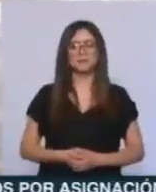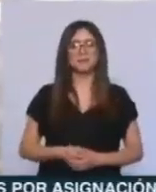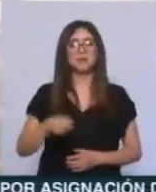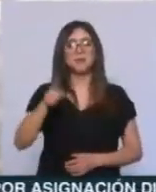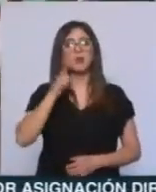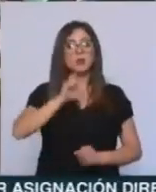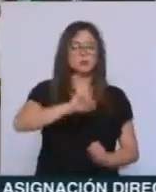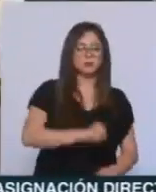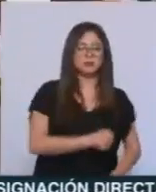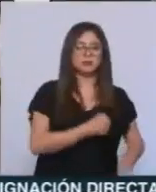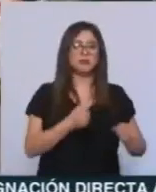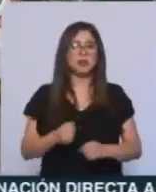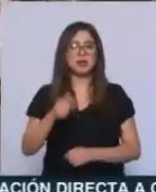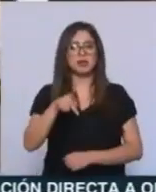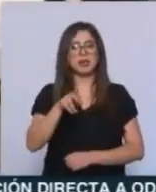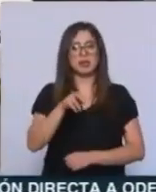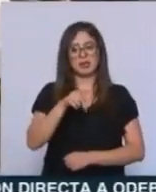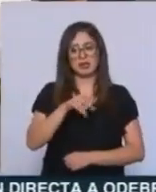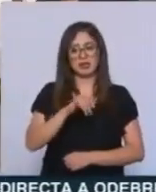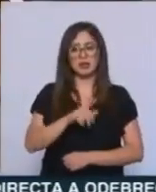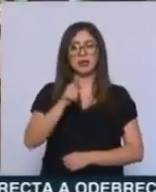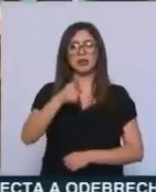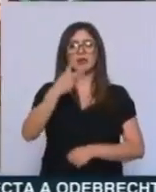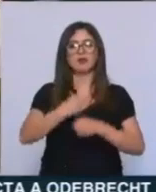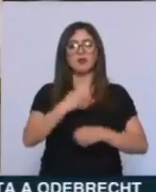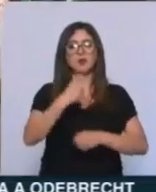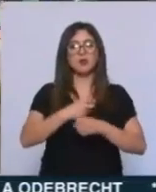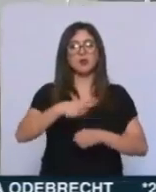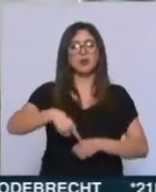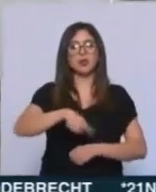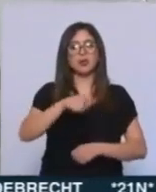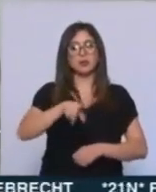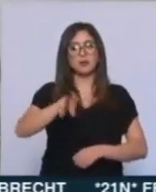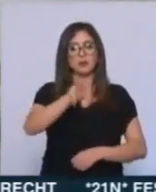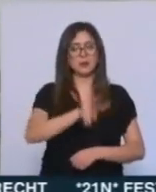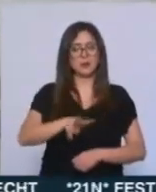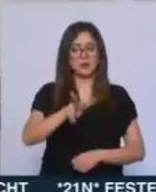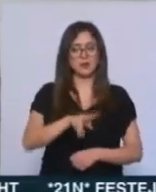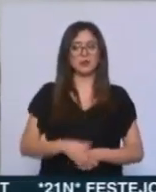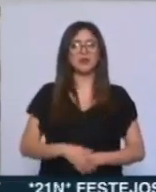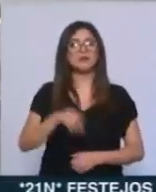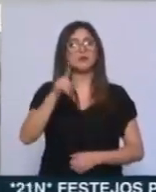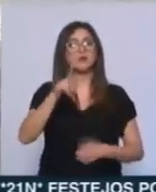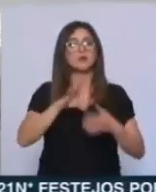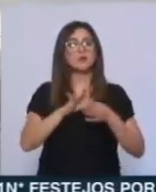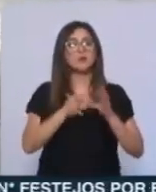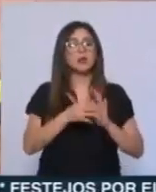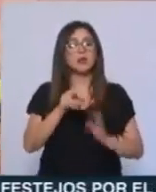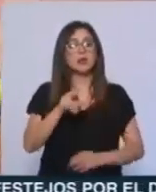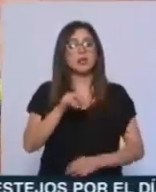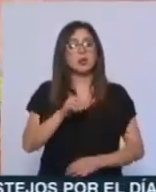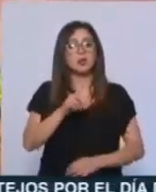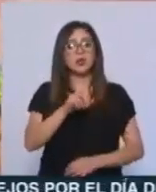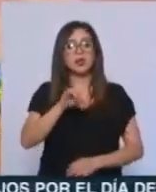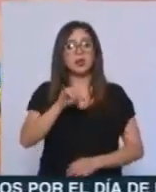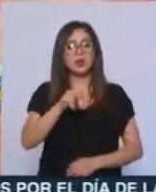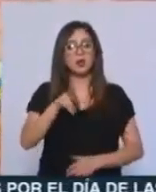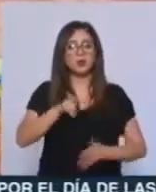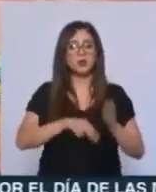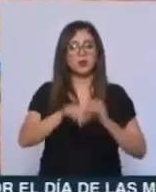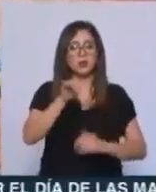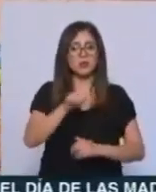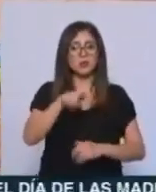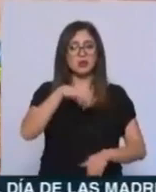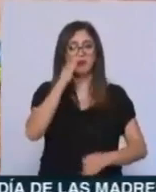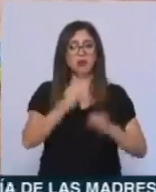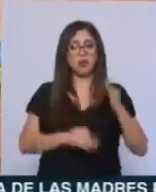remista mexicana Kenia Lechuga se colocó en la tercera posición del test de regata de este viernes. La olímpica en Río de Janeiro 2016 tomará parte